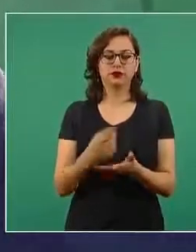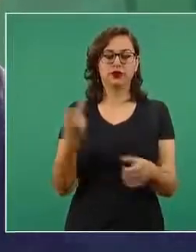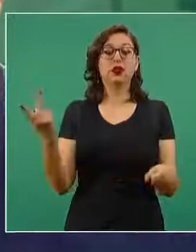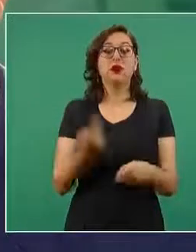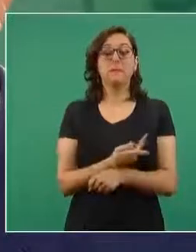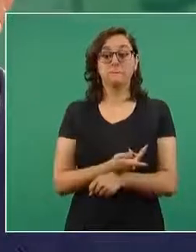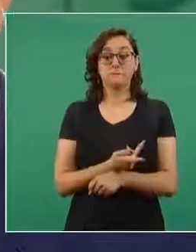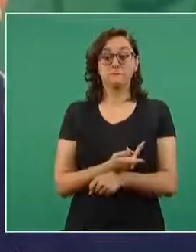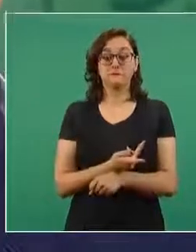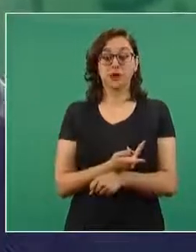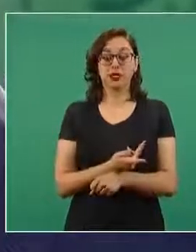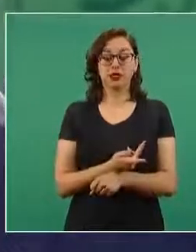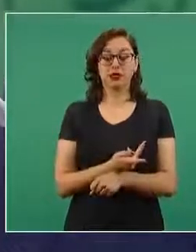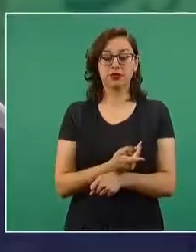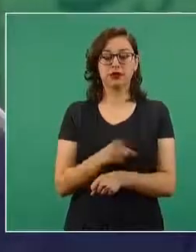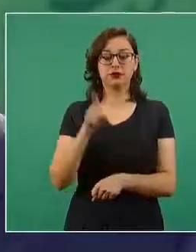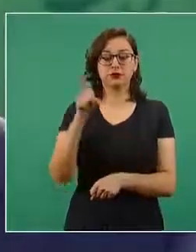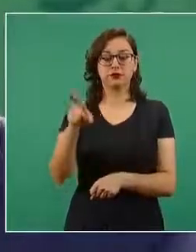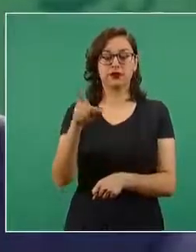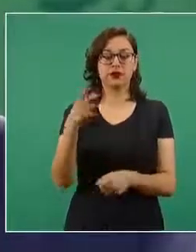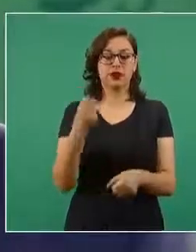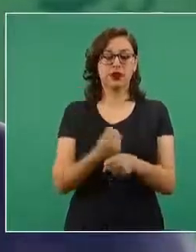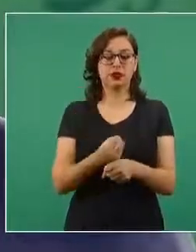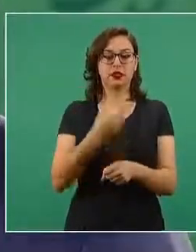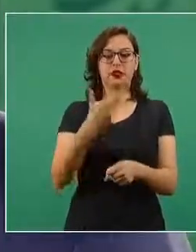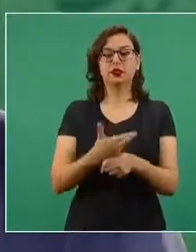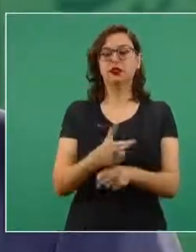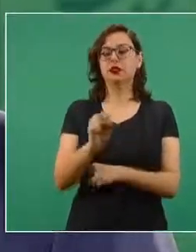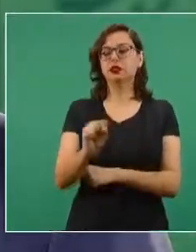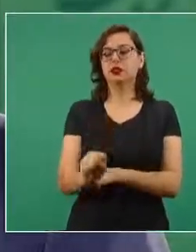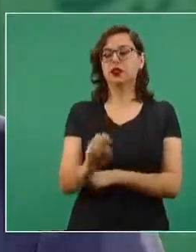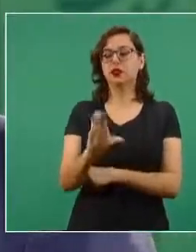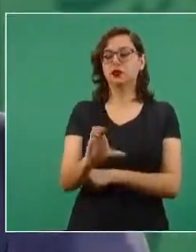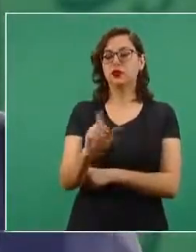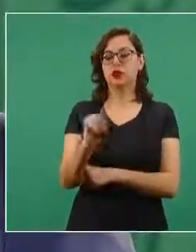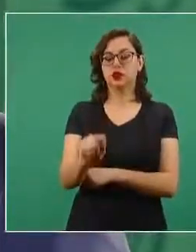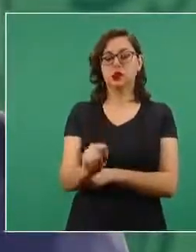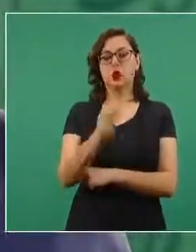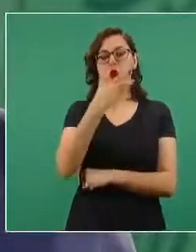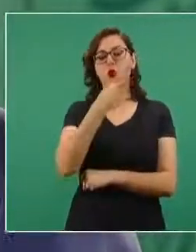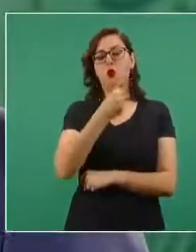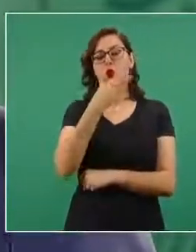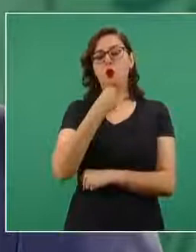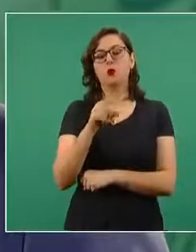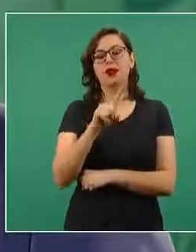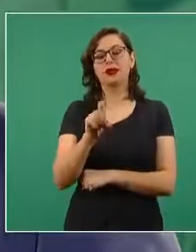donde el secretario de Comunicaciones, Cerizola,